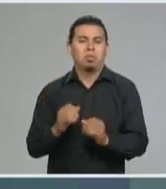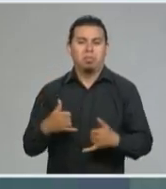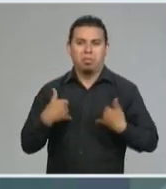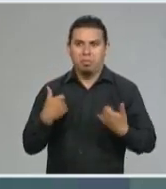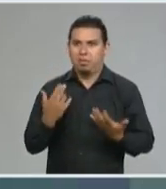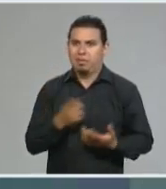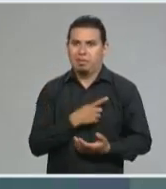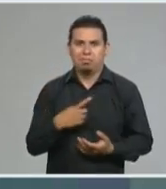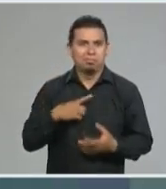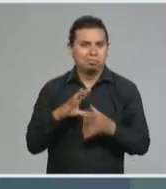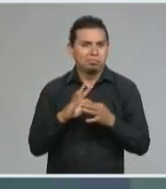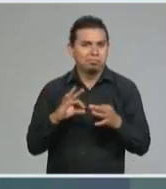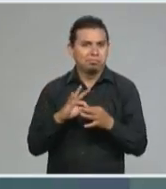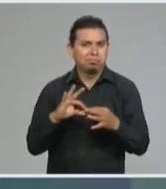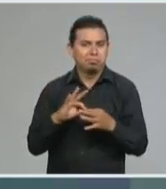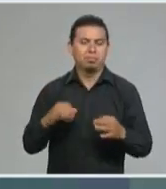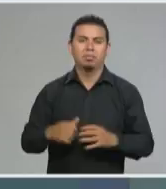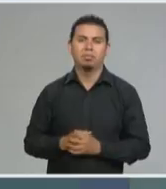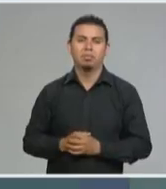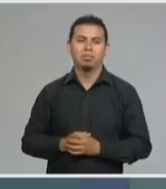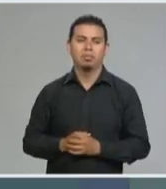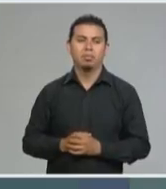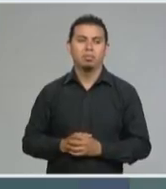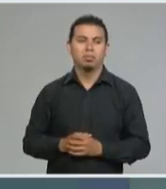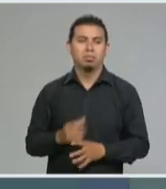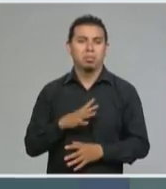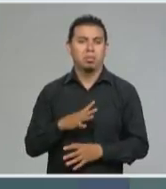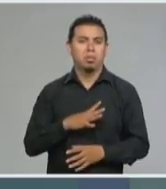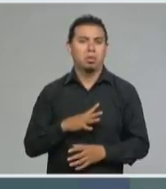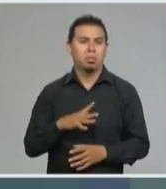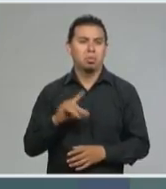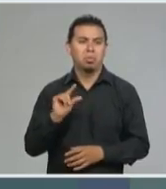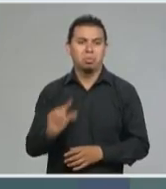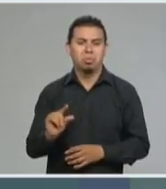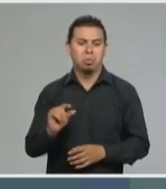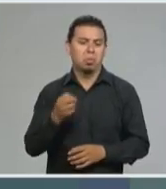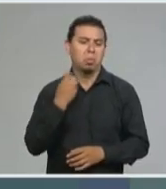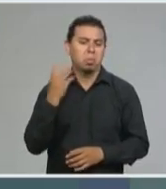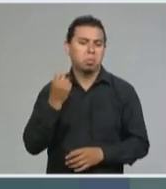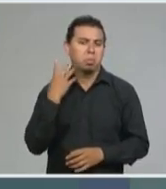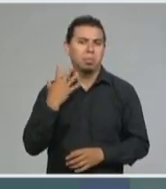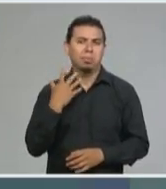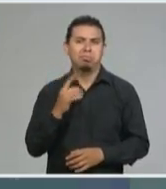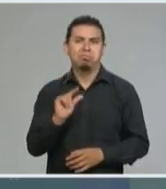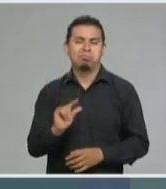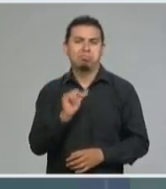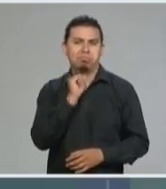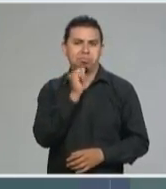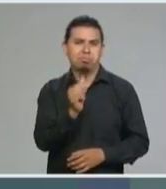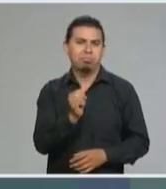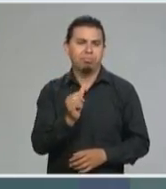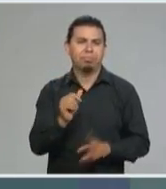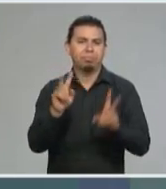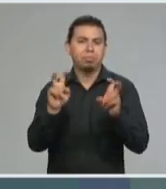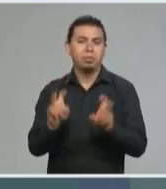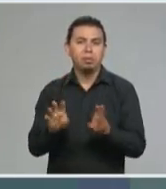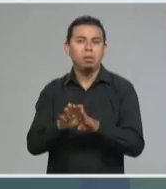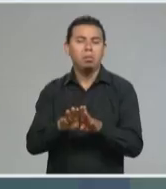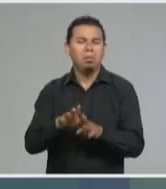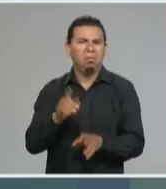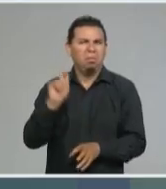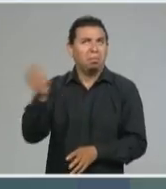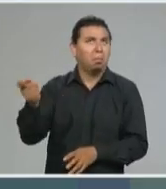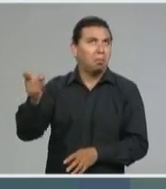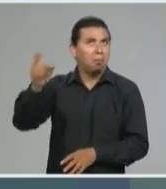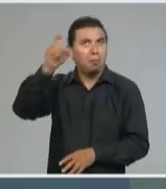jóvenes, porque yo creo que hay muy pocas conferencias, o se habla muy poco de, o ignoramos, ¿no?